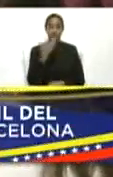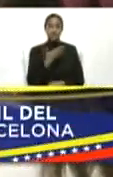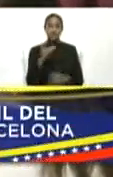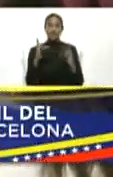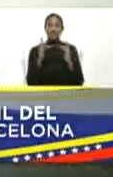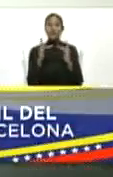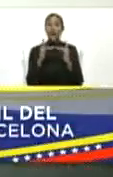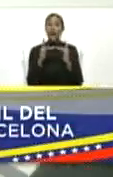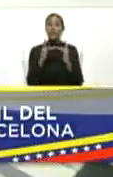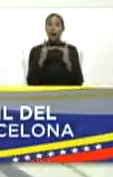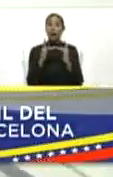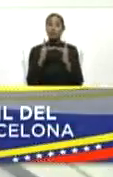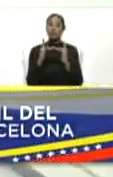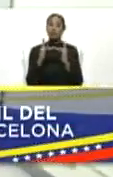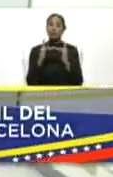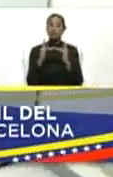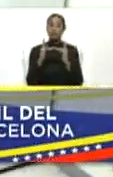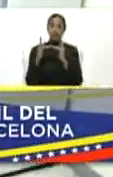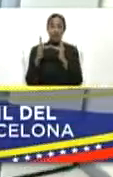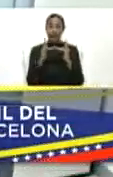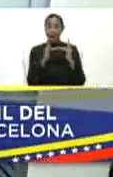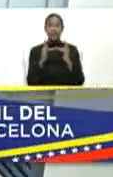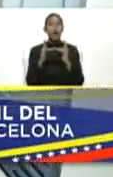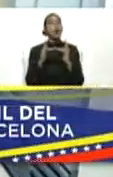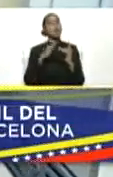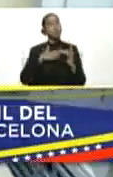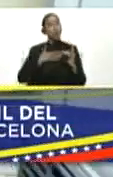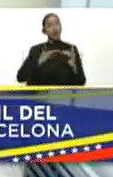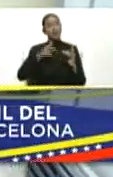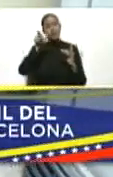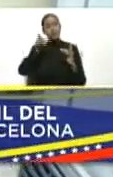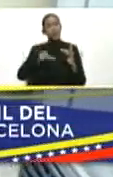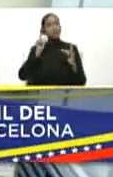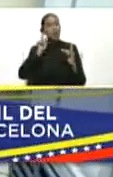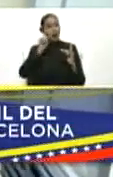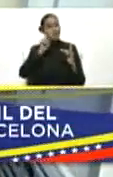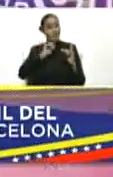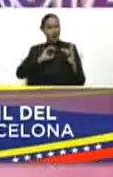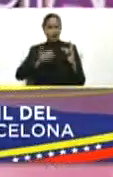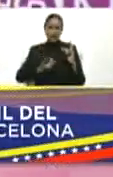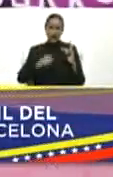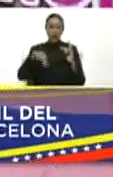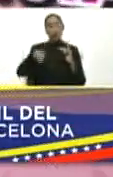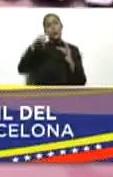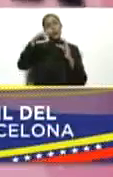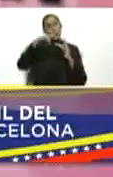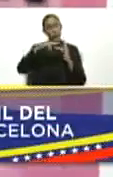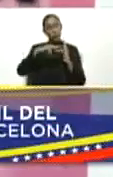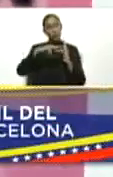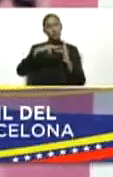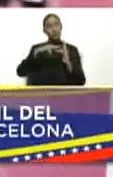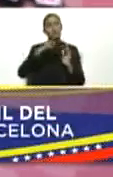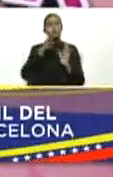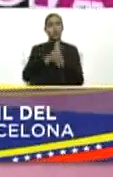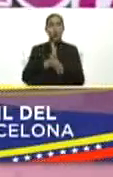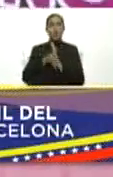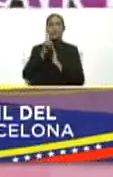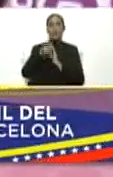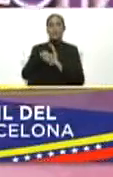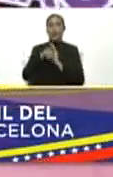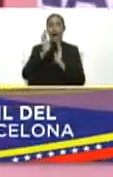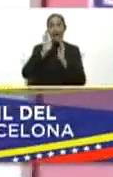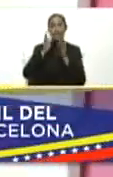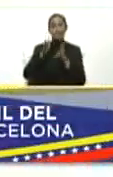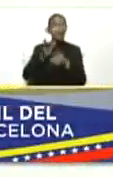móviles que nos permiten pues atender a la paciente de forma adecuada, evaluarla en la condición, entendiendo que esto es una maternidad de alto riesgo, ¿ok? La mayoría de